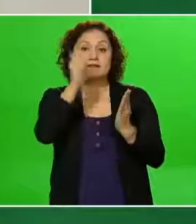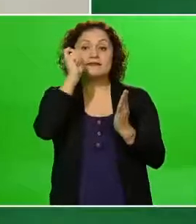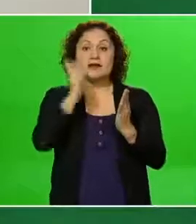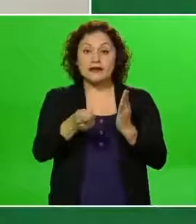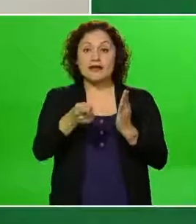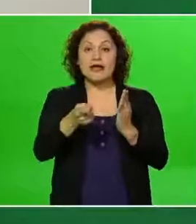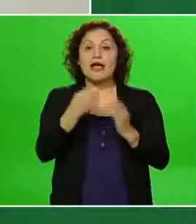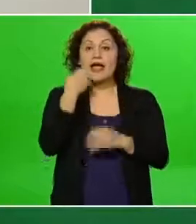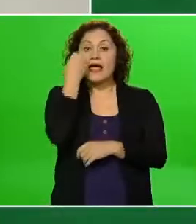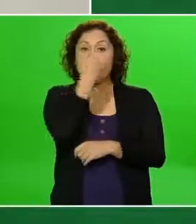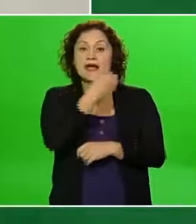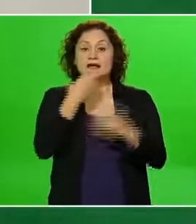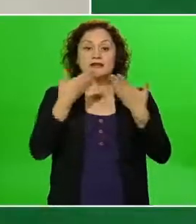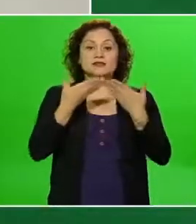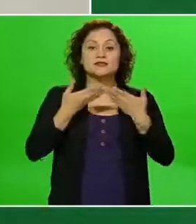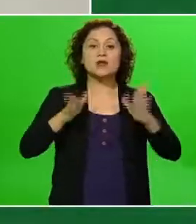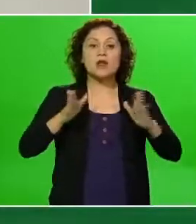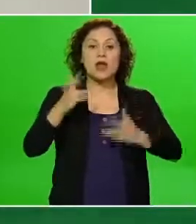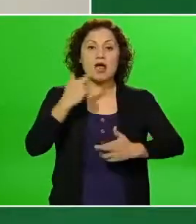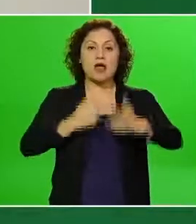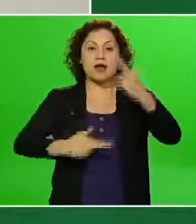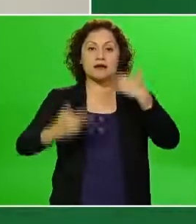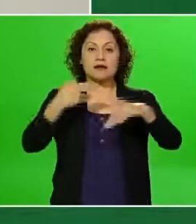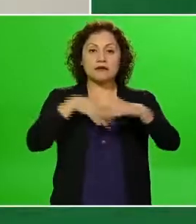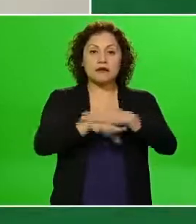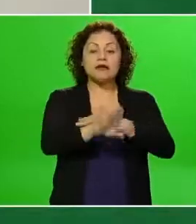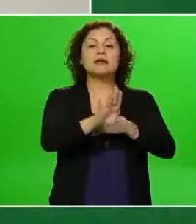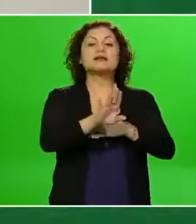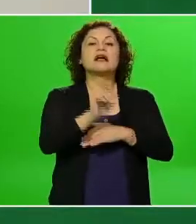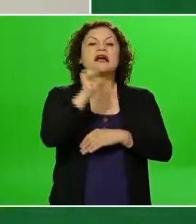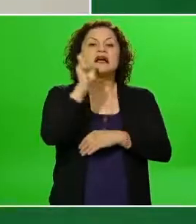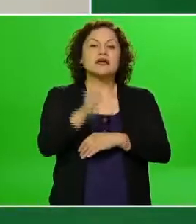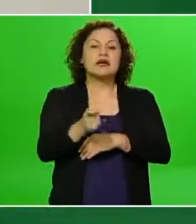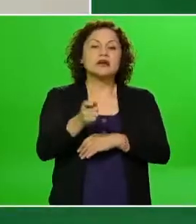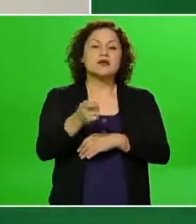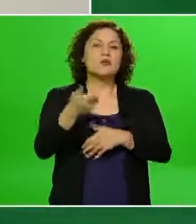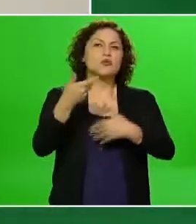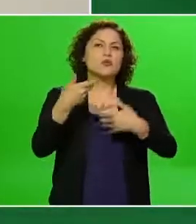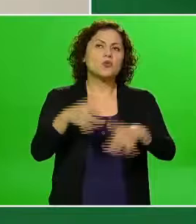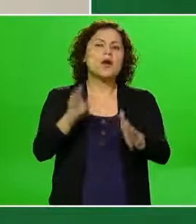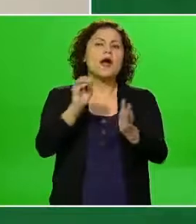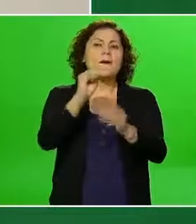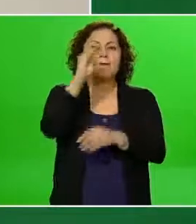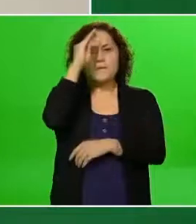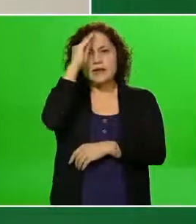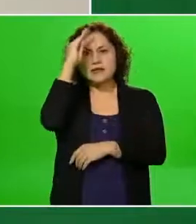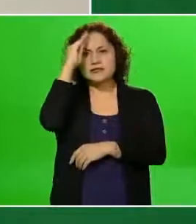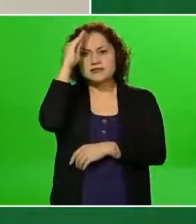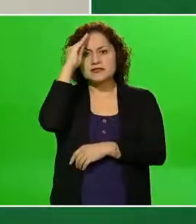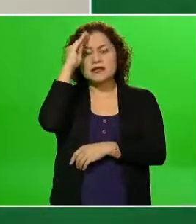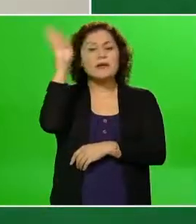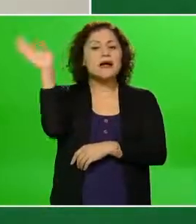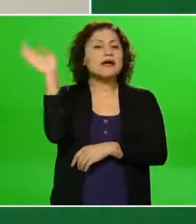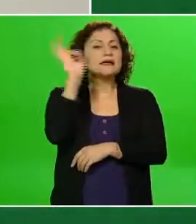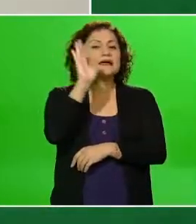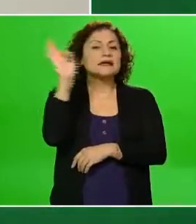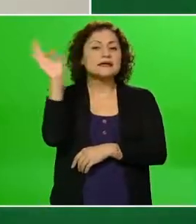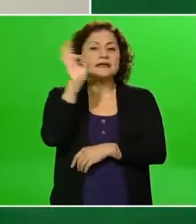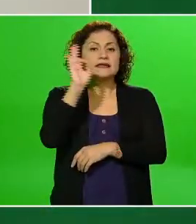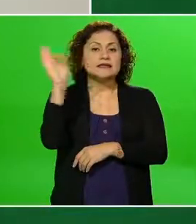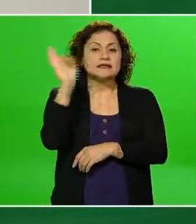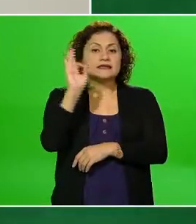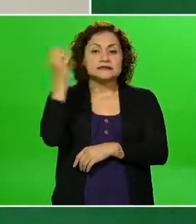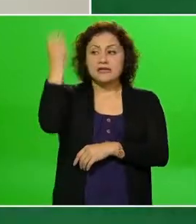presenciales era un elemento que se consideraba ya desde aquel entonces, desde aquel momento, como una actividad que podía darse en